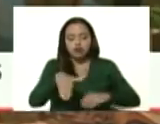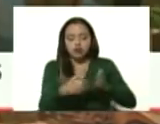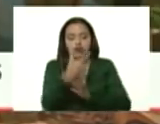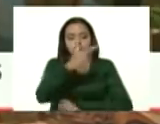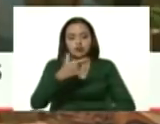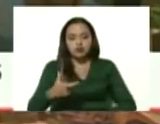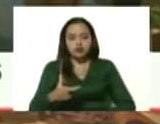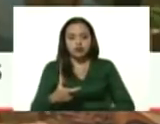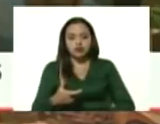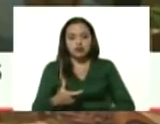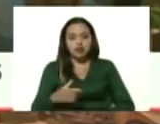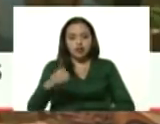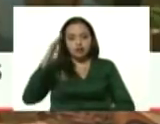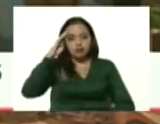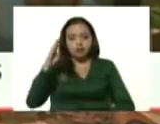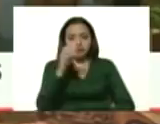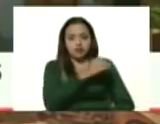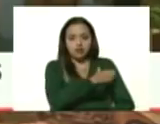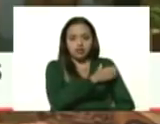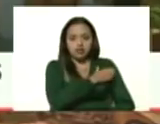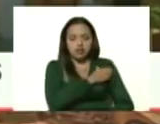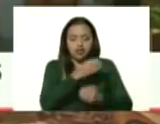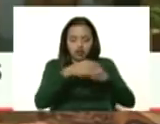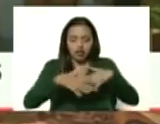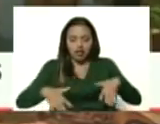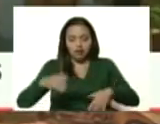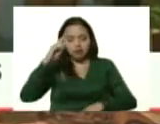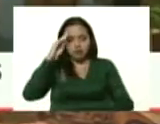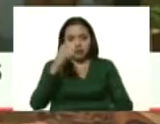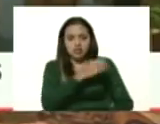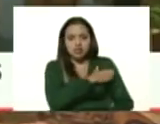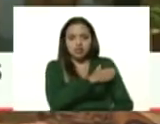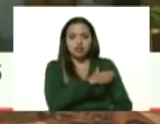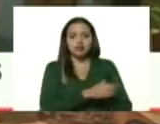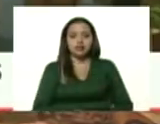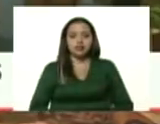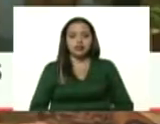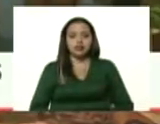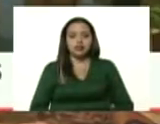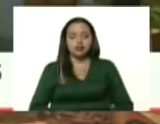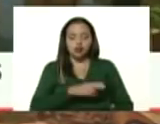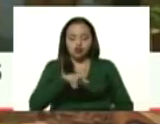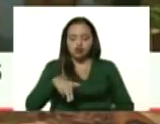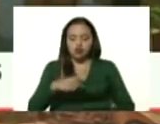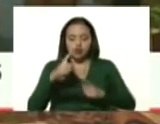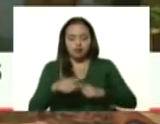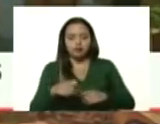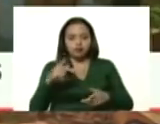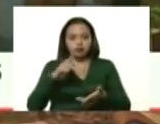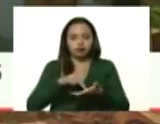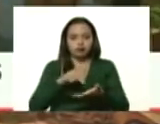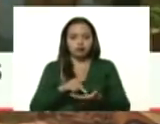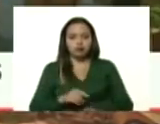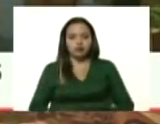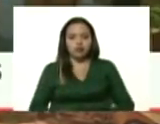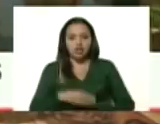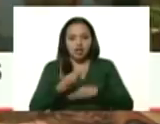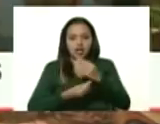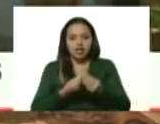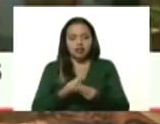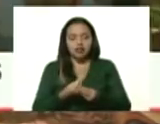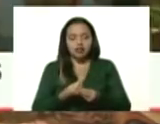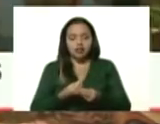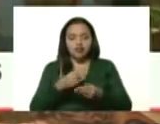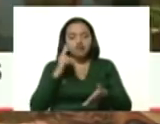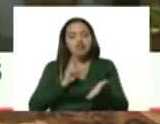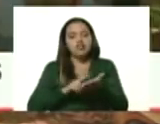milicianas de la red y capital de milicia bolivariana. Somos la milicia bolivariana, mi comandante en jefe. La materialización del sueño